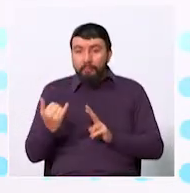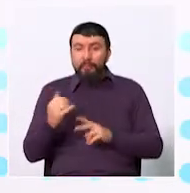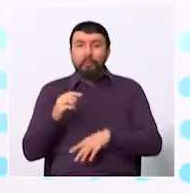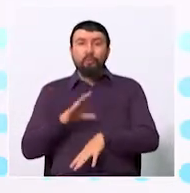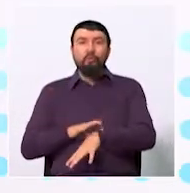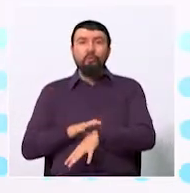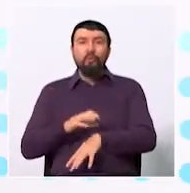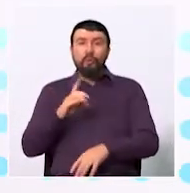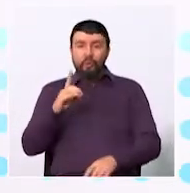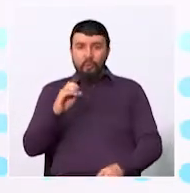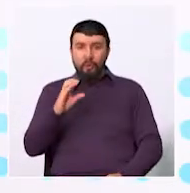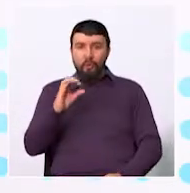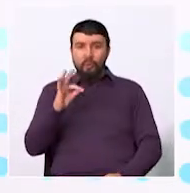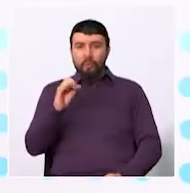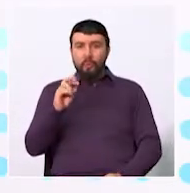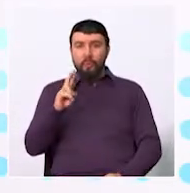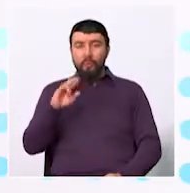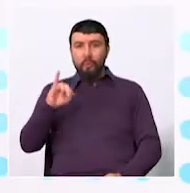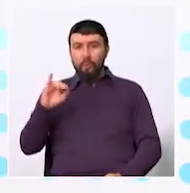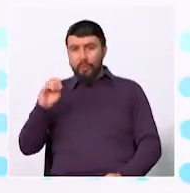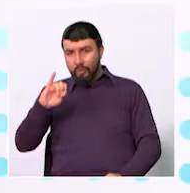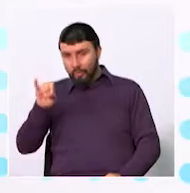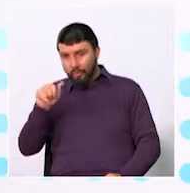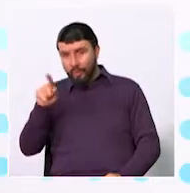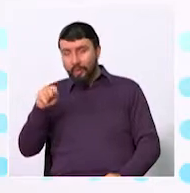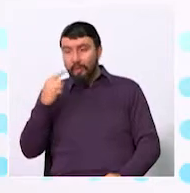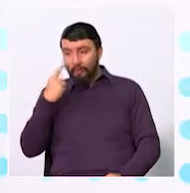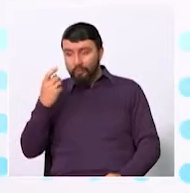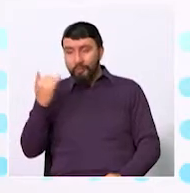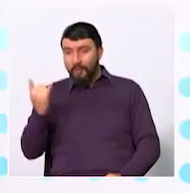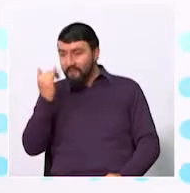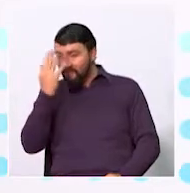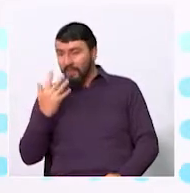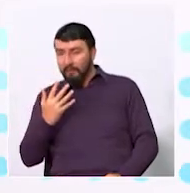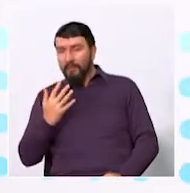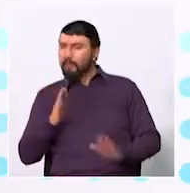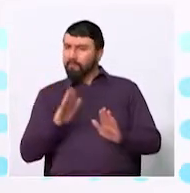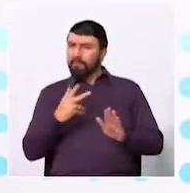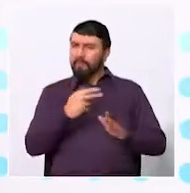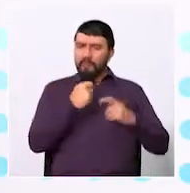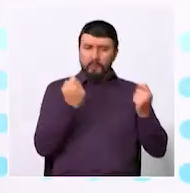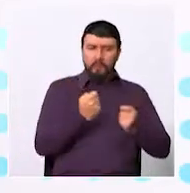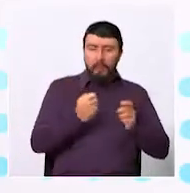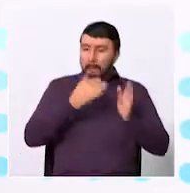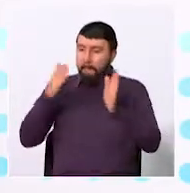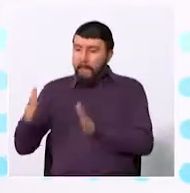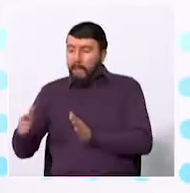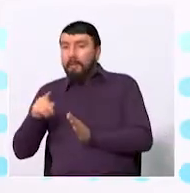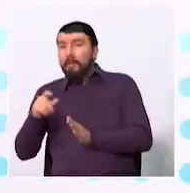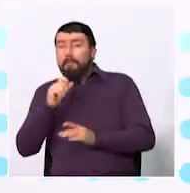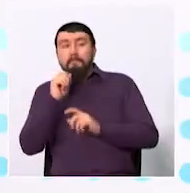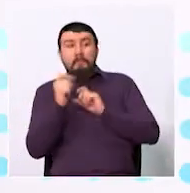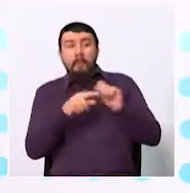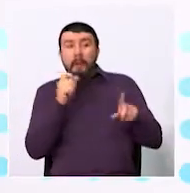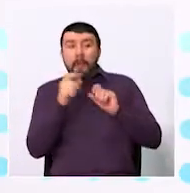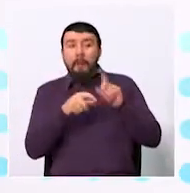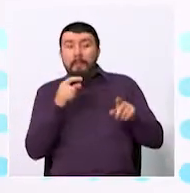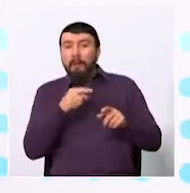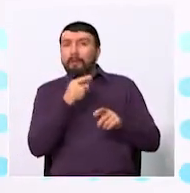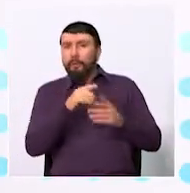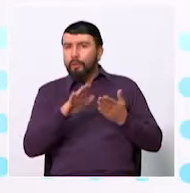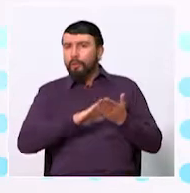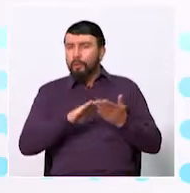y ya empezaremos después de este paréntesis comercial que vamos a hacer a bombardear al doctor orden de que rojas con